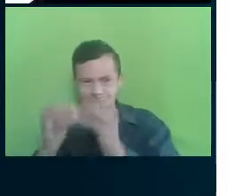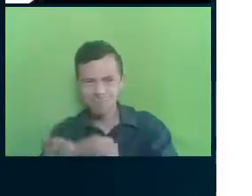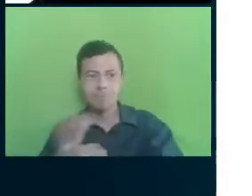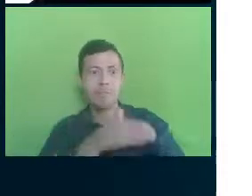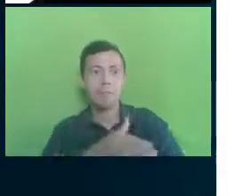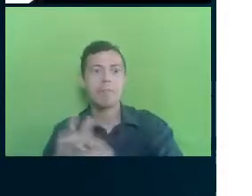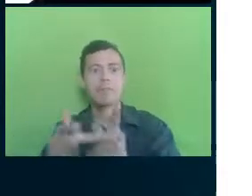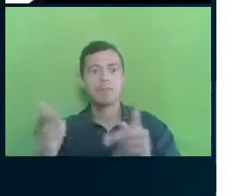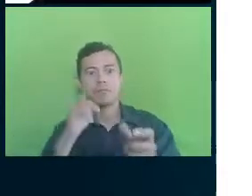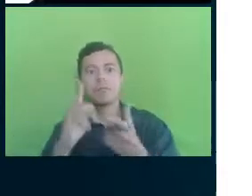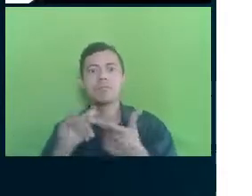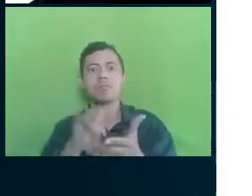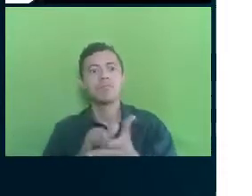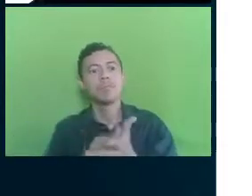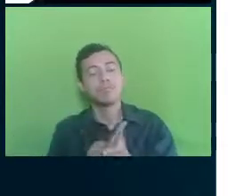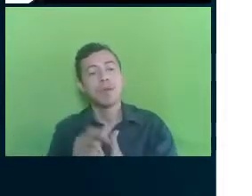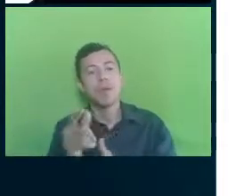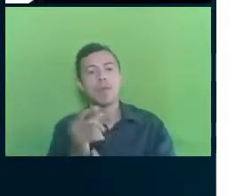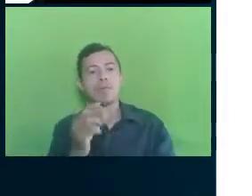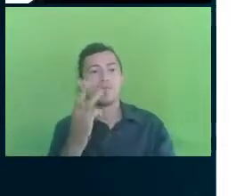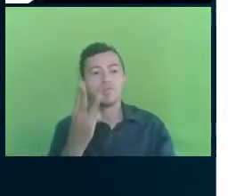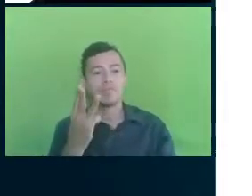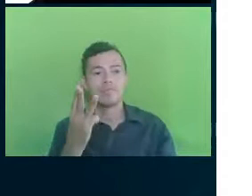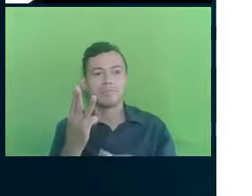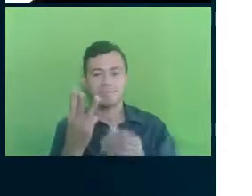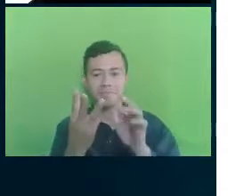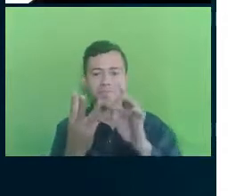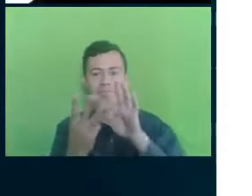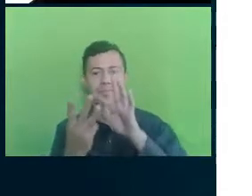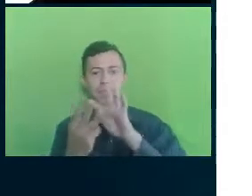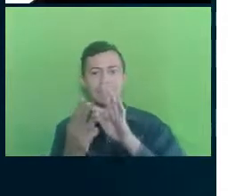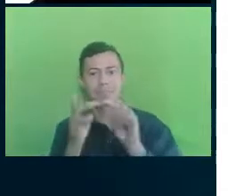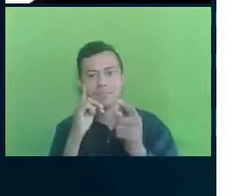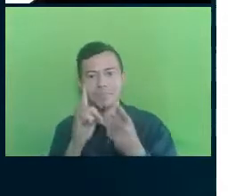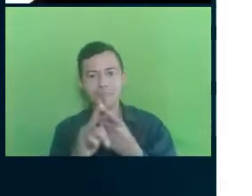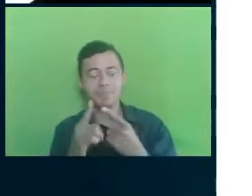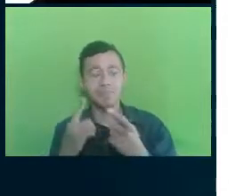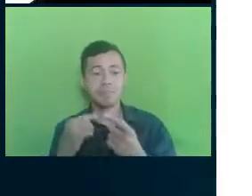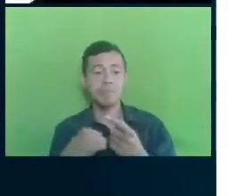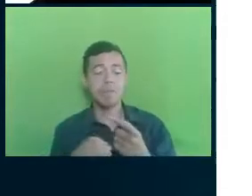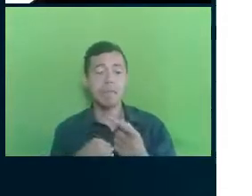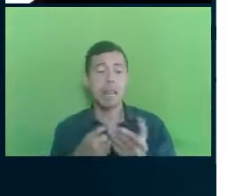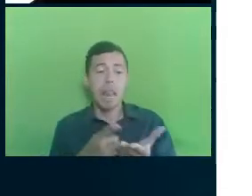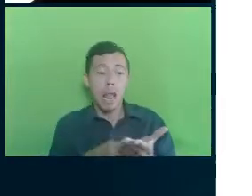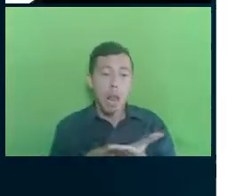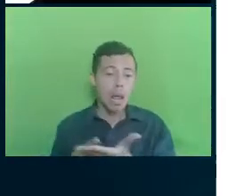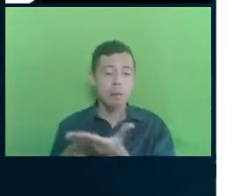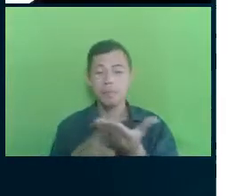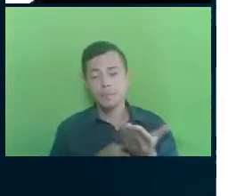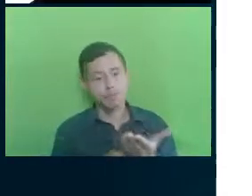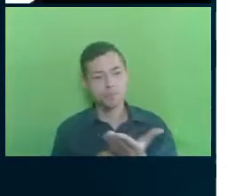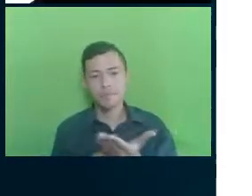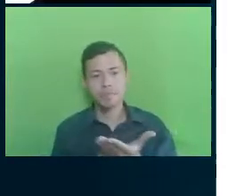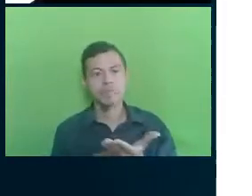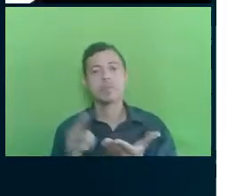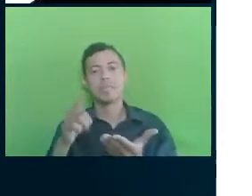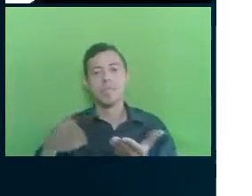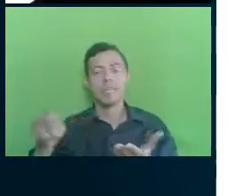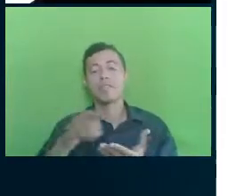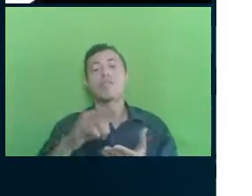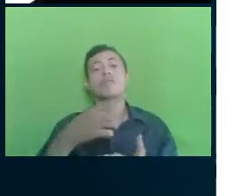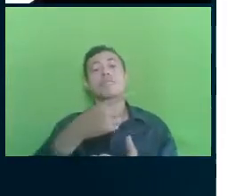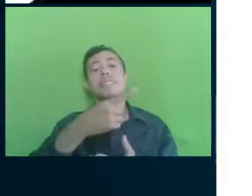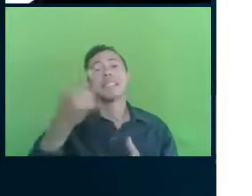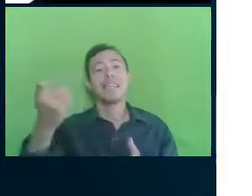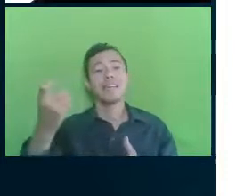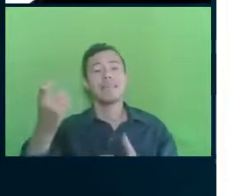está limitado a estos tres jugadores, pues no estamos hablando de democratización. La idea es poder llegar a esos otros 100 millones de